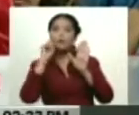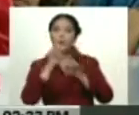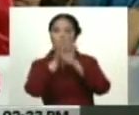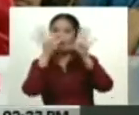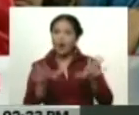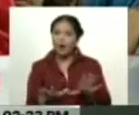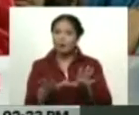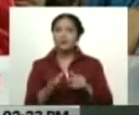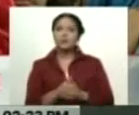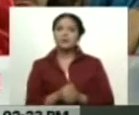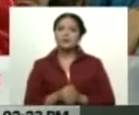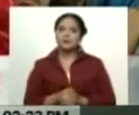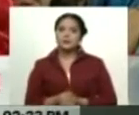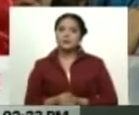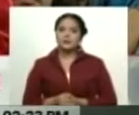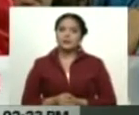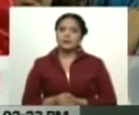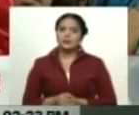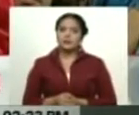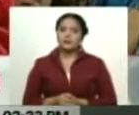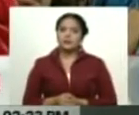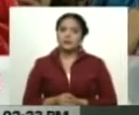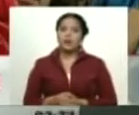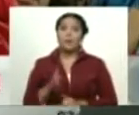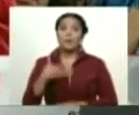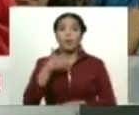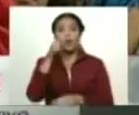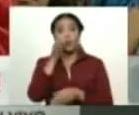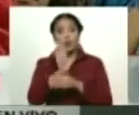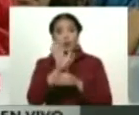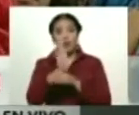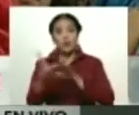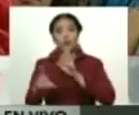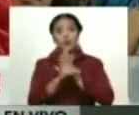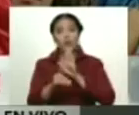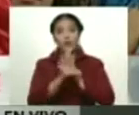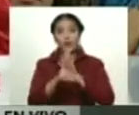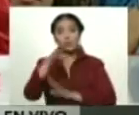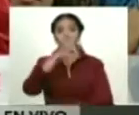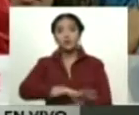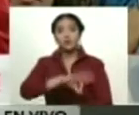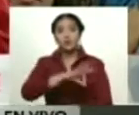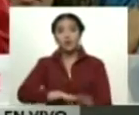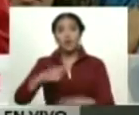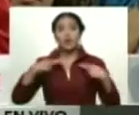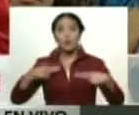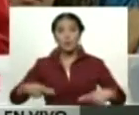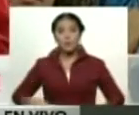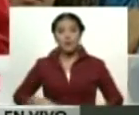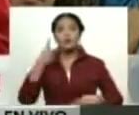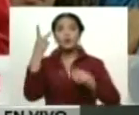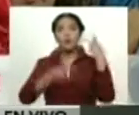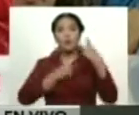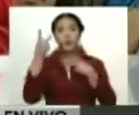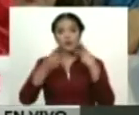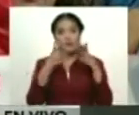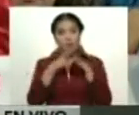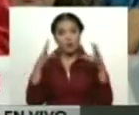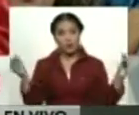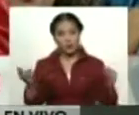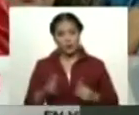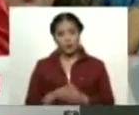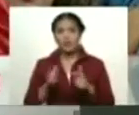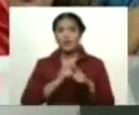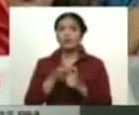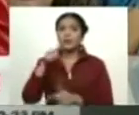el estado de excepción precisamente es para resguardar los derechos sociales, humanos y políticos de la población. Y en este caso ha